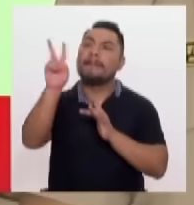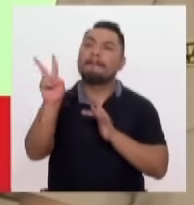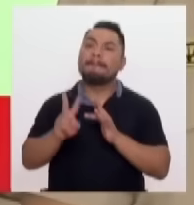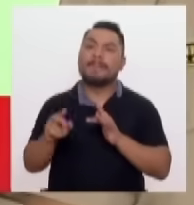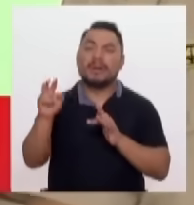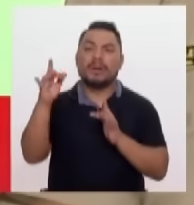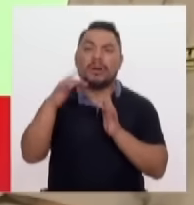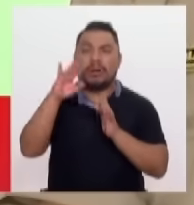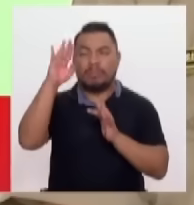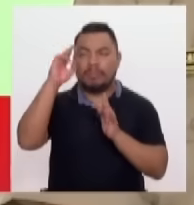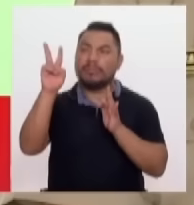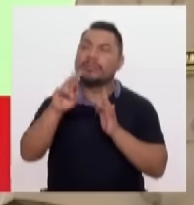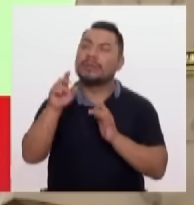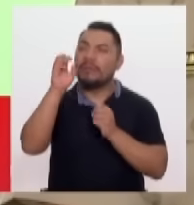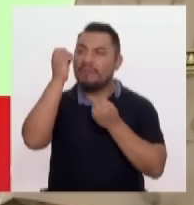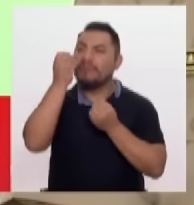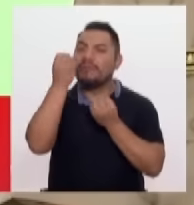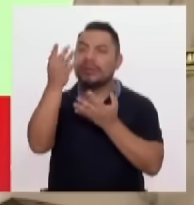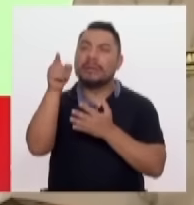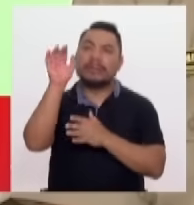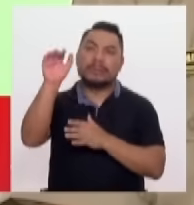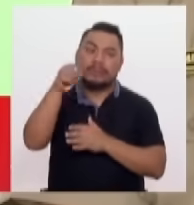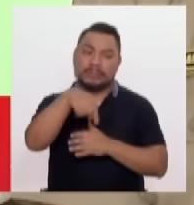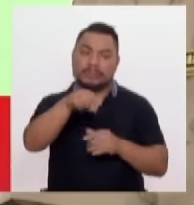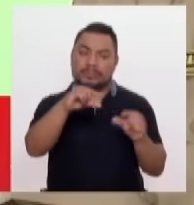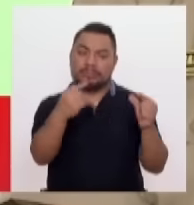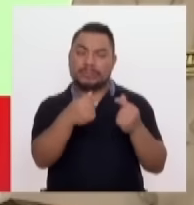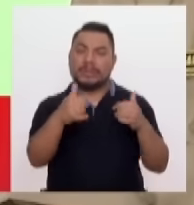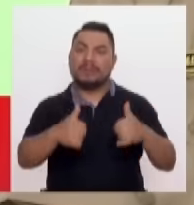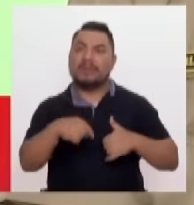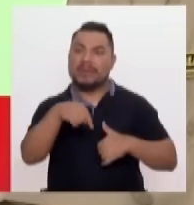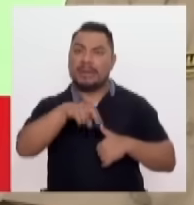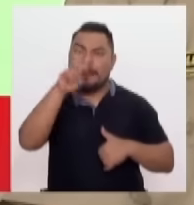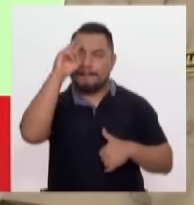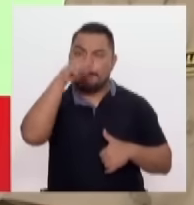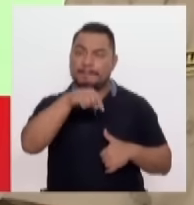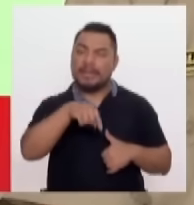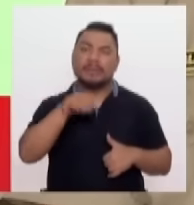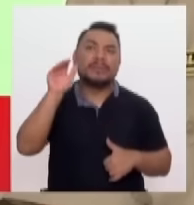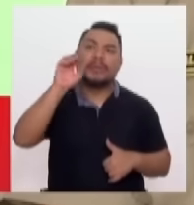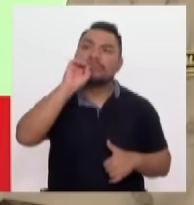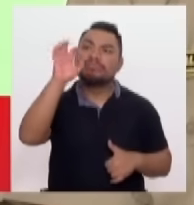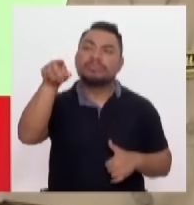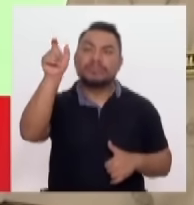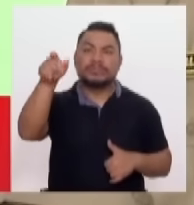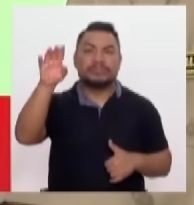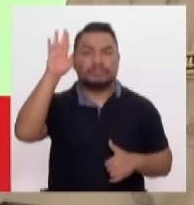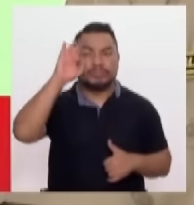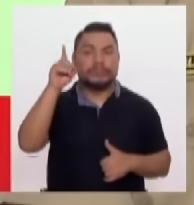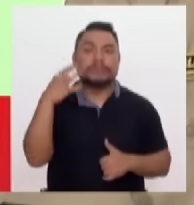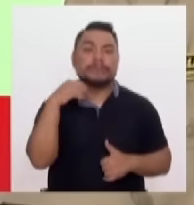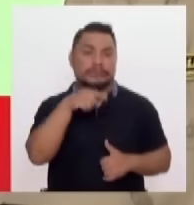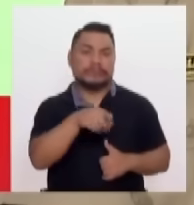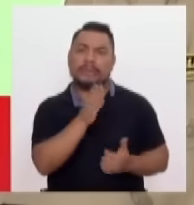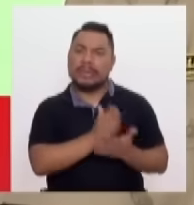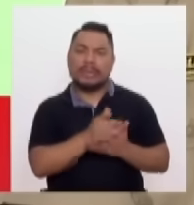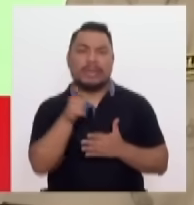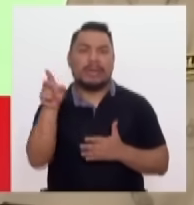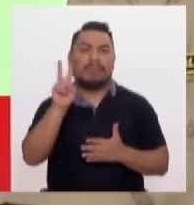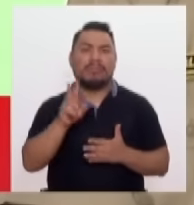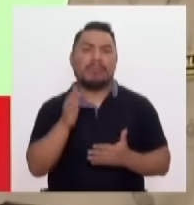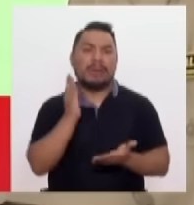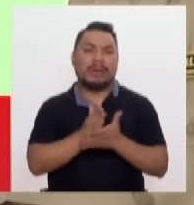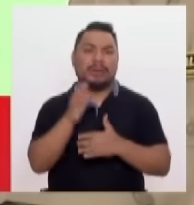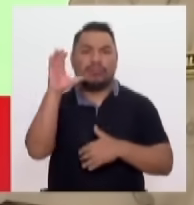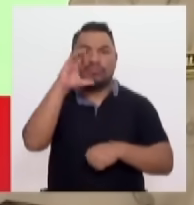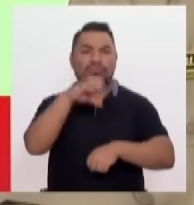Venezuela, quienes informaron de inmediato que esta persona se encuentra en proceso, toda vez de que se encuentra implicada